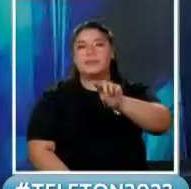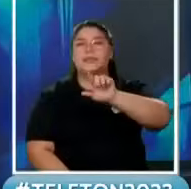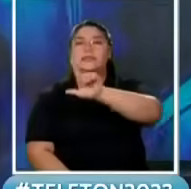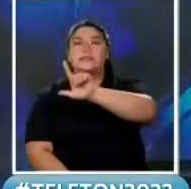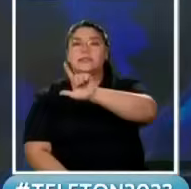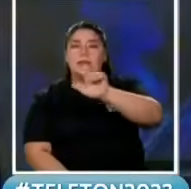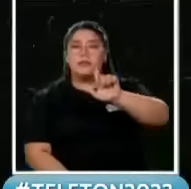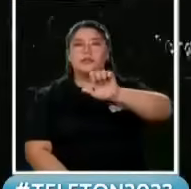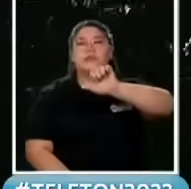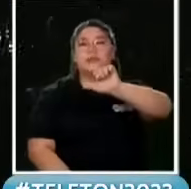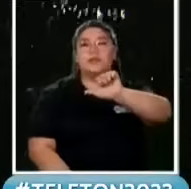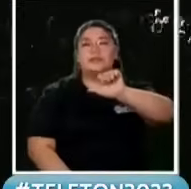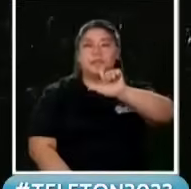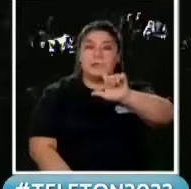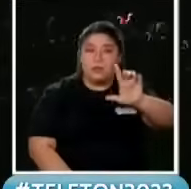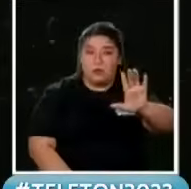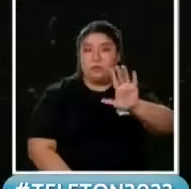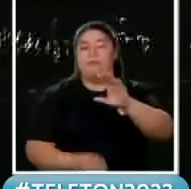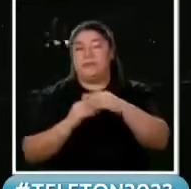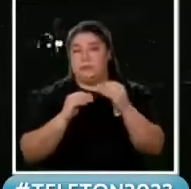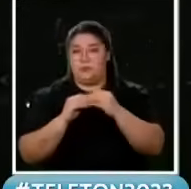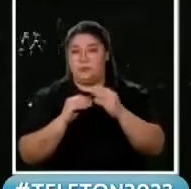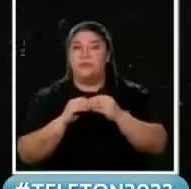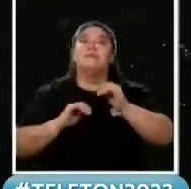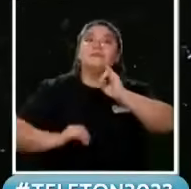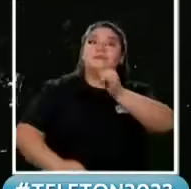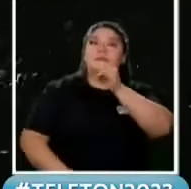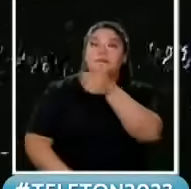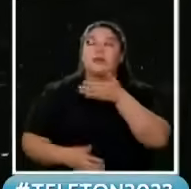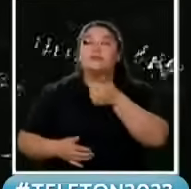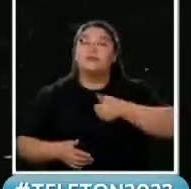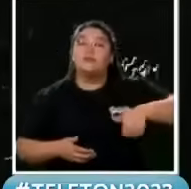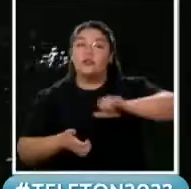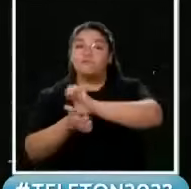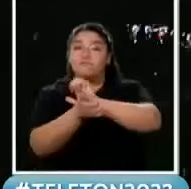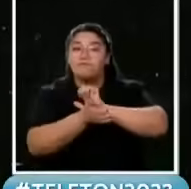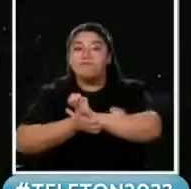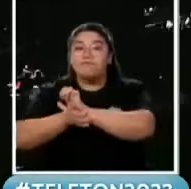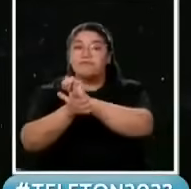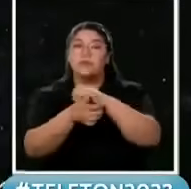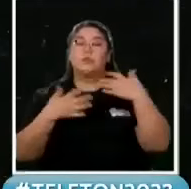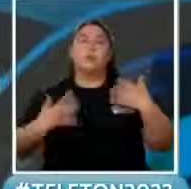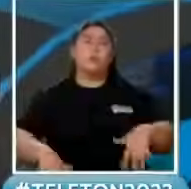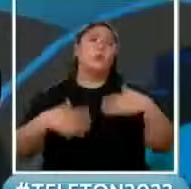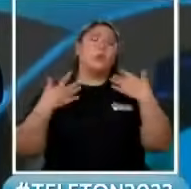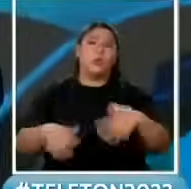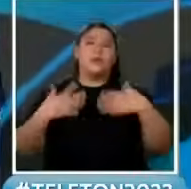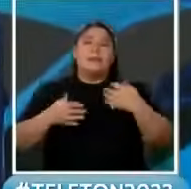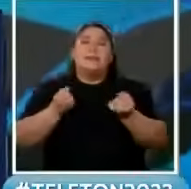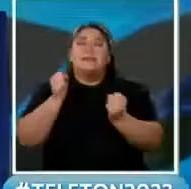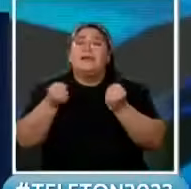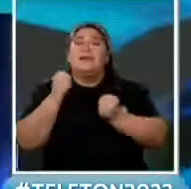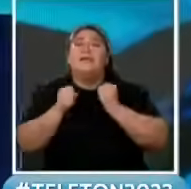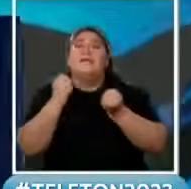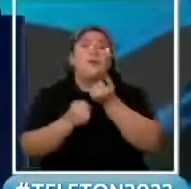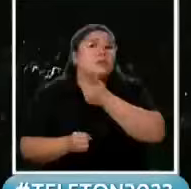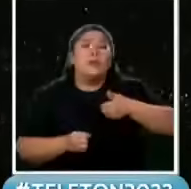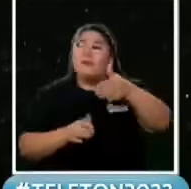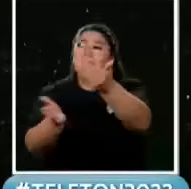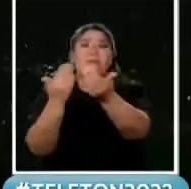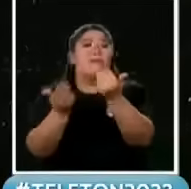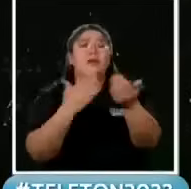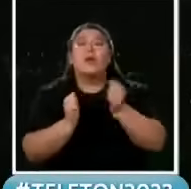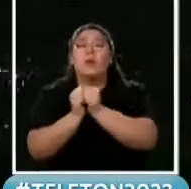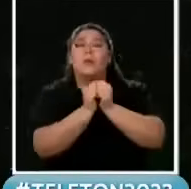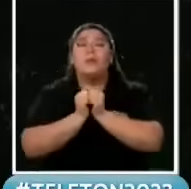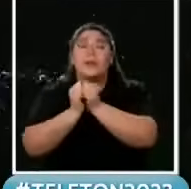23.313.775. Así es, tenemos nuevo cómputo, señoras y señores. ¡Ay, ay, ay! ¡Qué nervio! ¡Que vengan todos nuestros